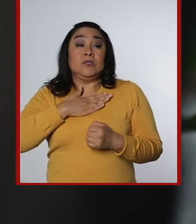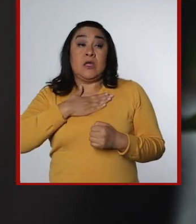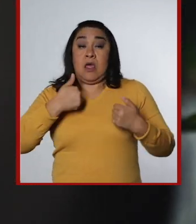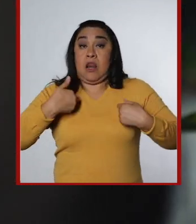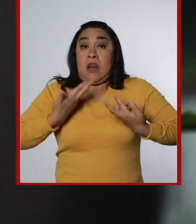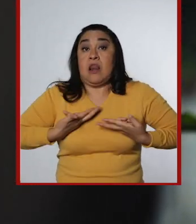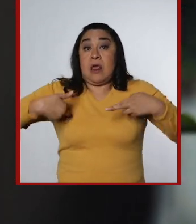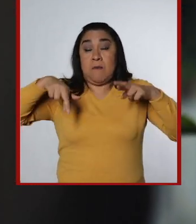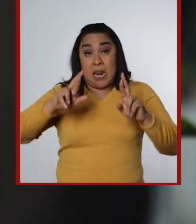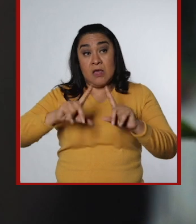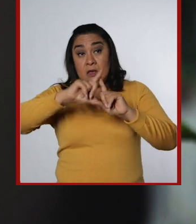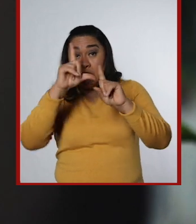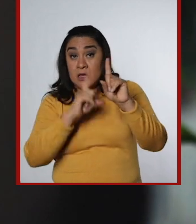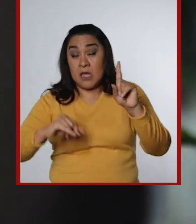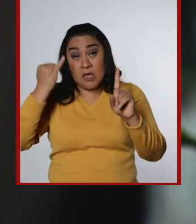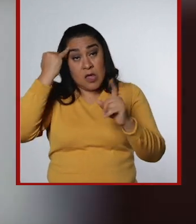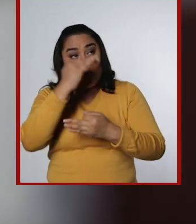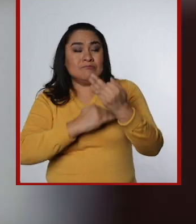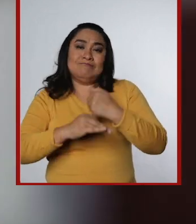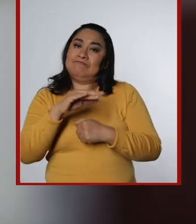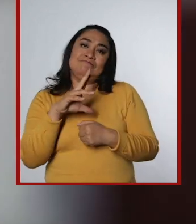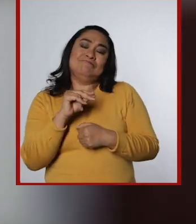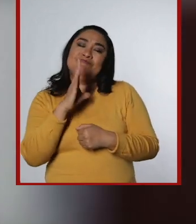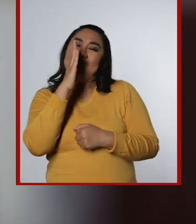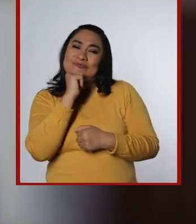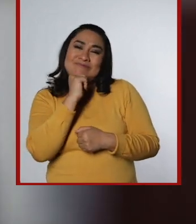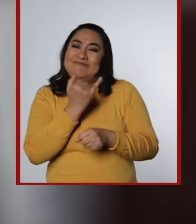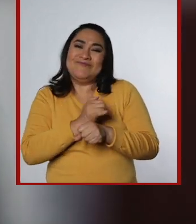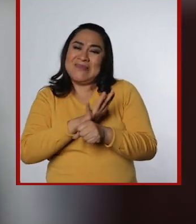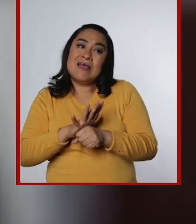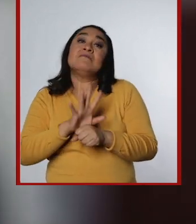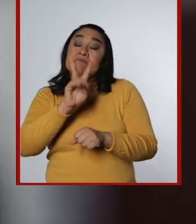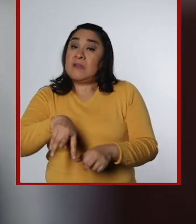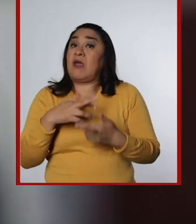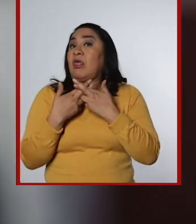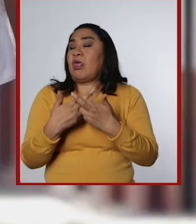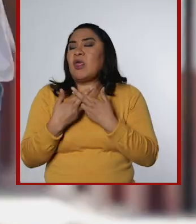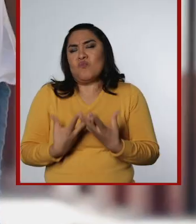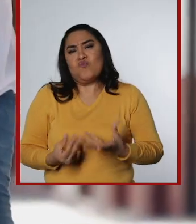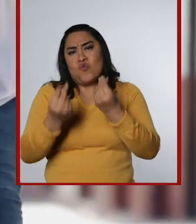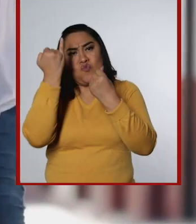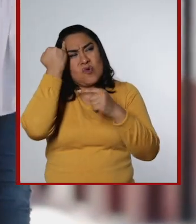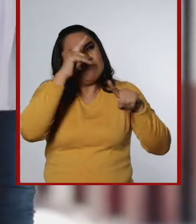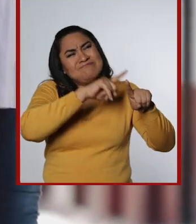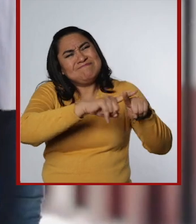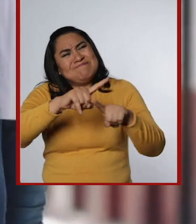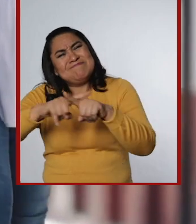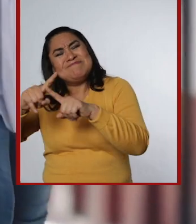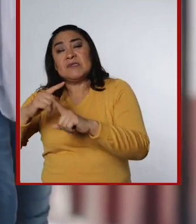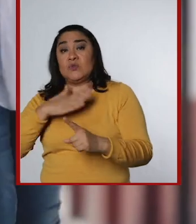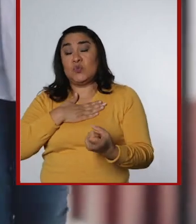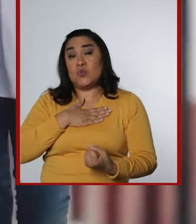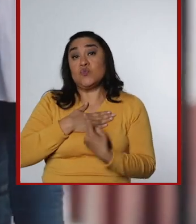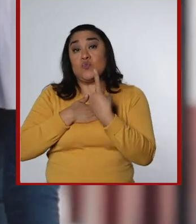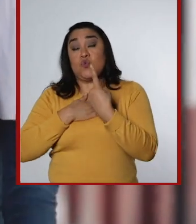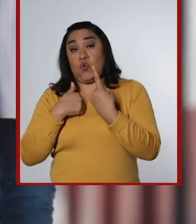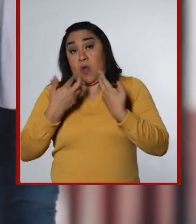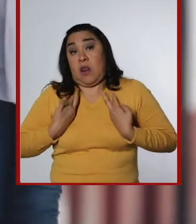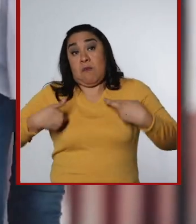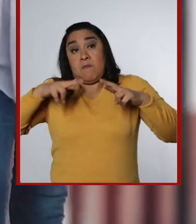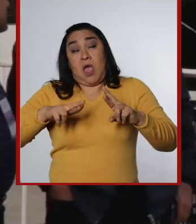del país. Hay una diversidad cultural, por fortuna, muy rica, por fortuna muy diversa. No podríamos representar a